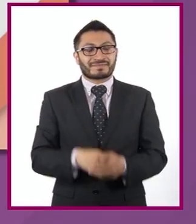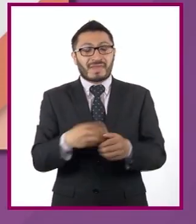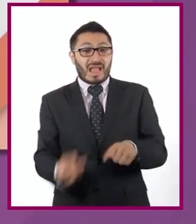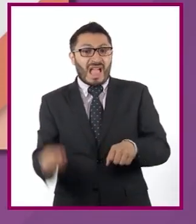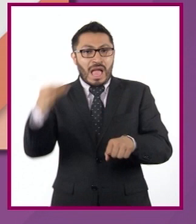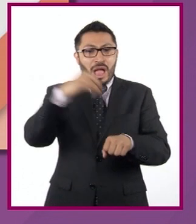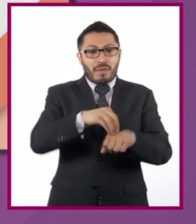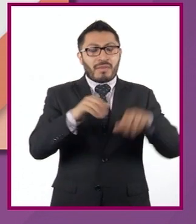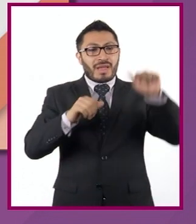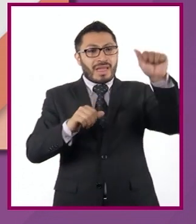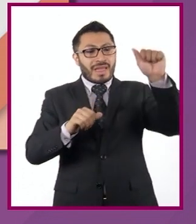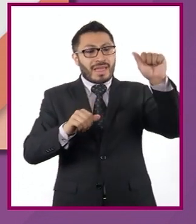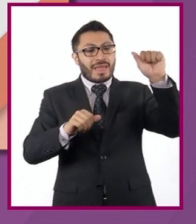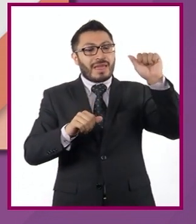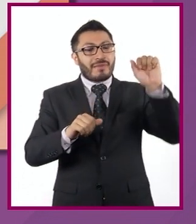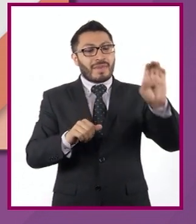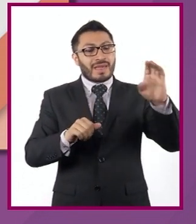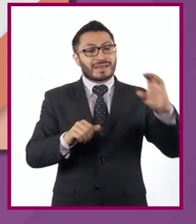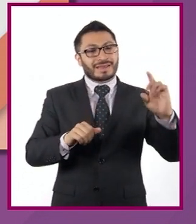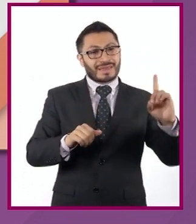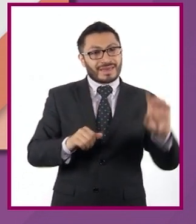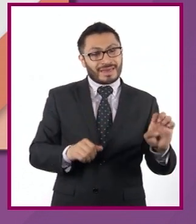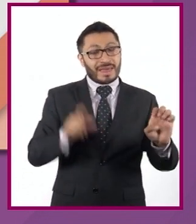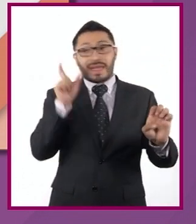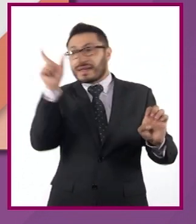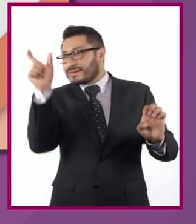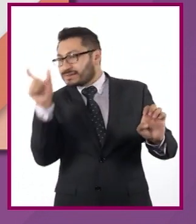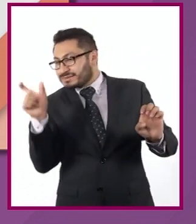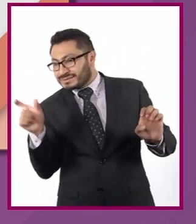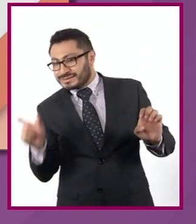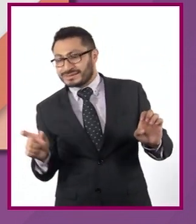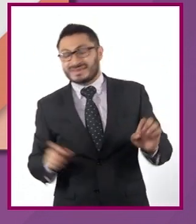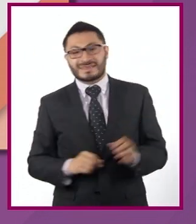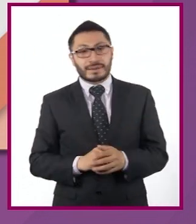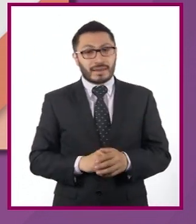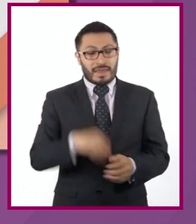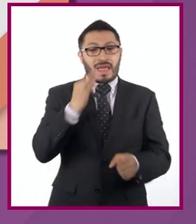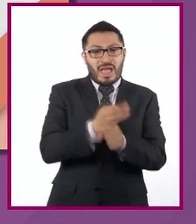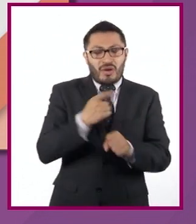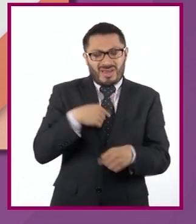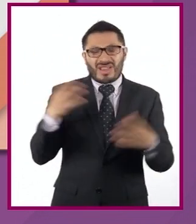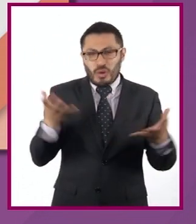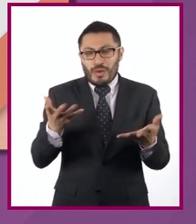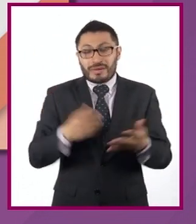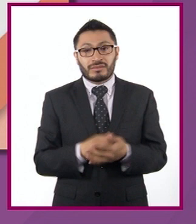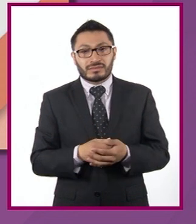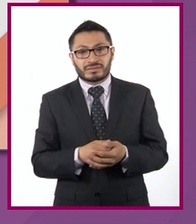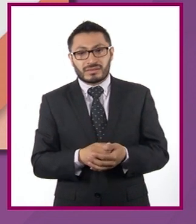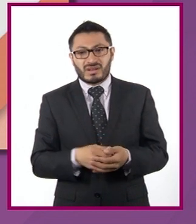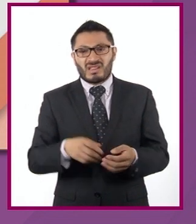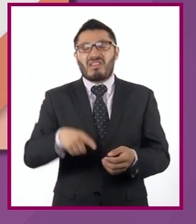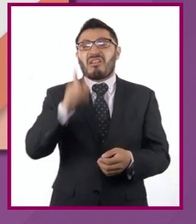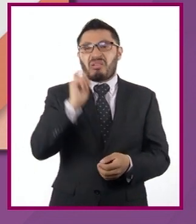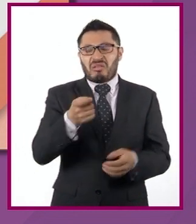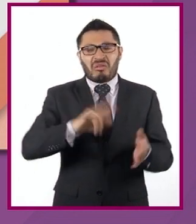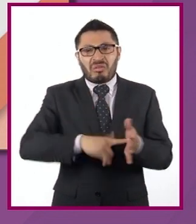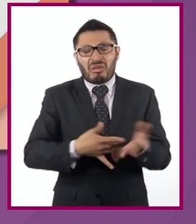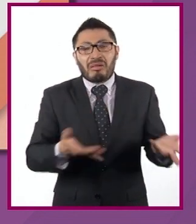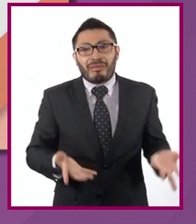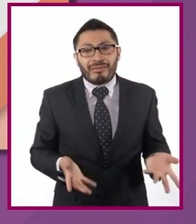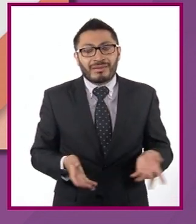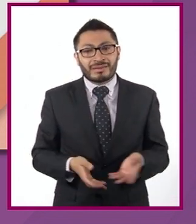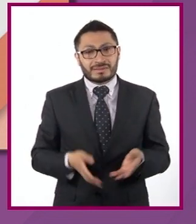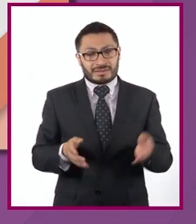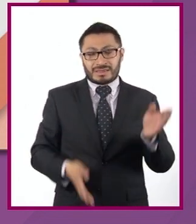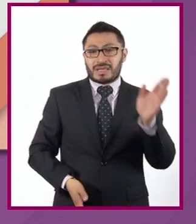los incisos según corresponden las líneas. Ahorita lo hago. Pues, ¿qué horas son? Vamos